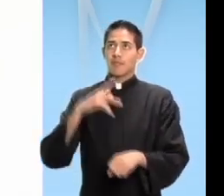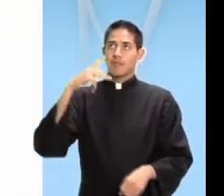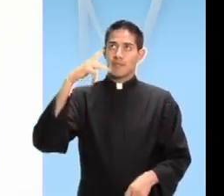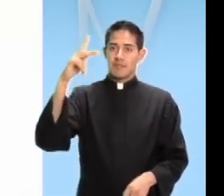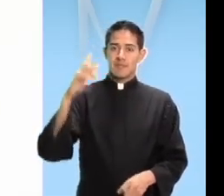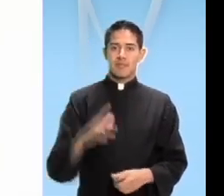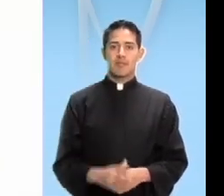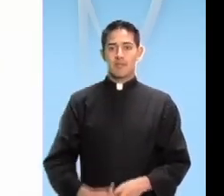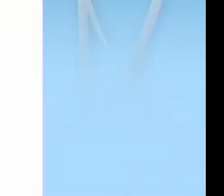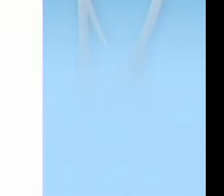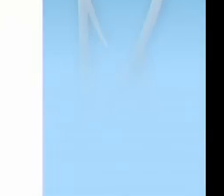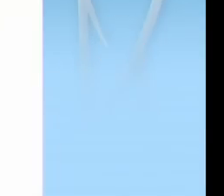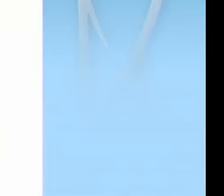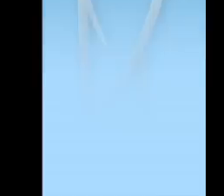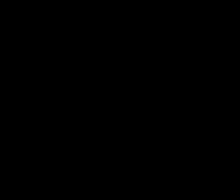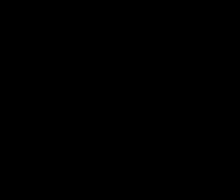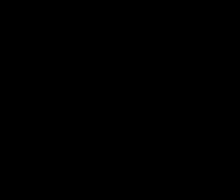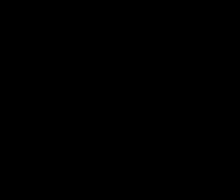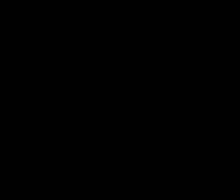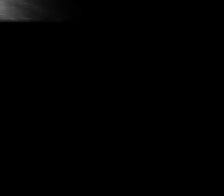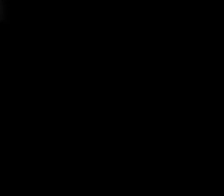En nombre del Padre y del Hijo y del Espíritu.